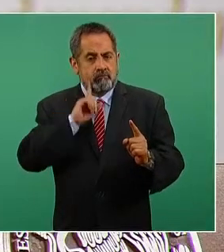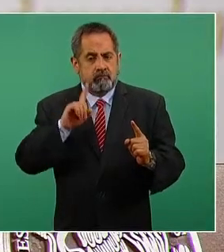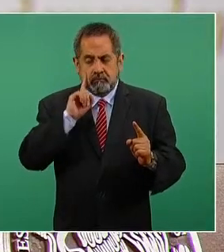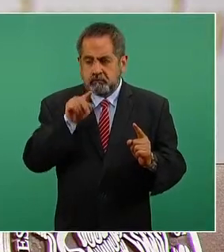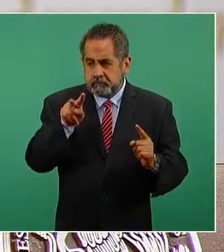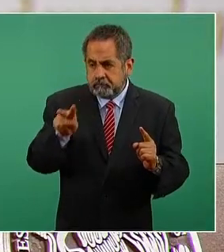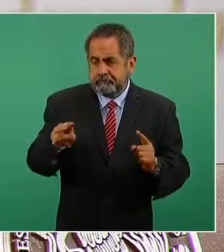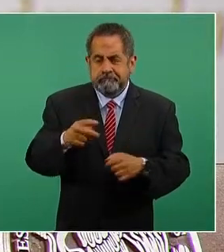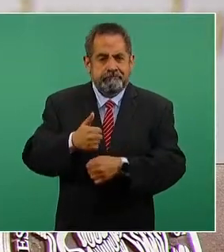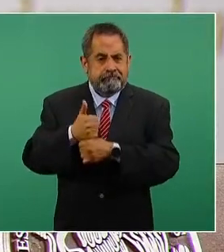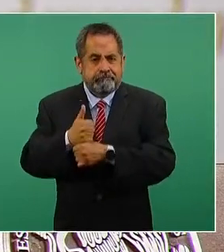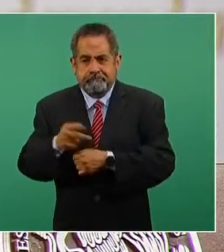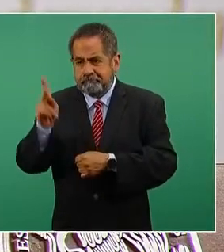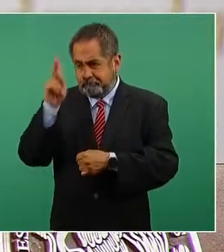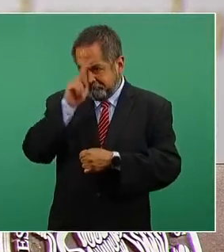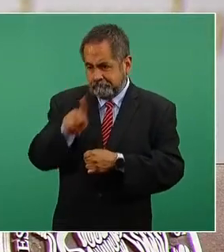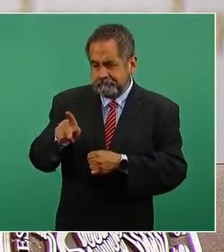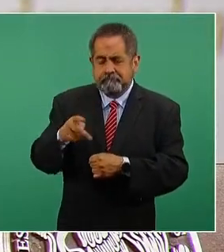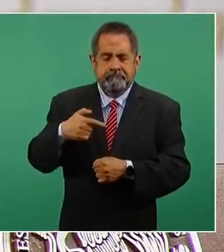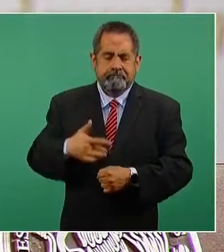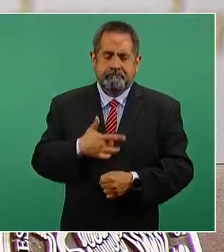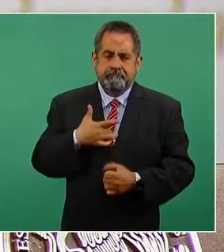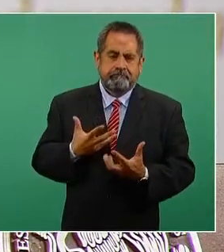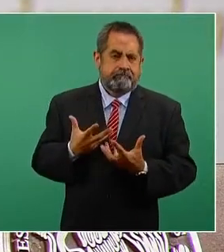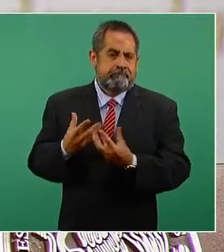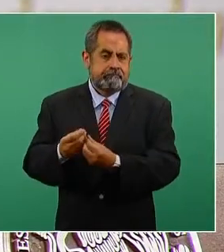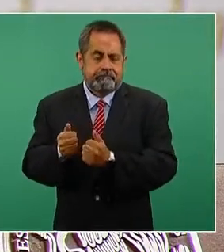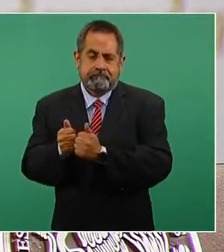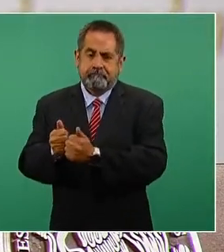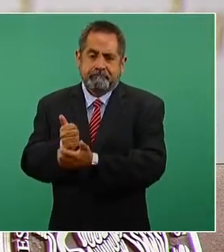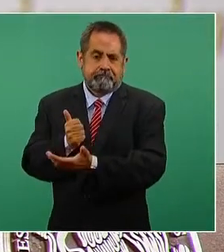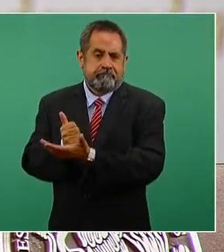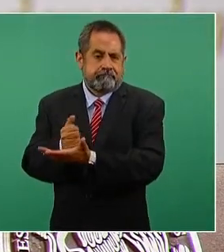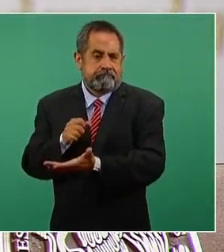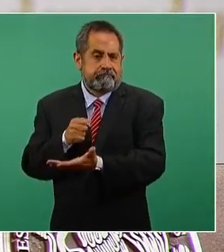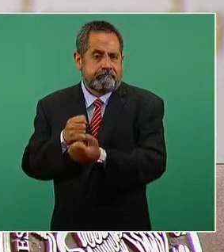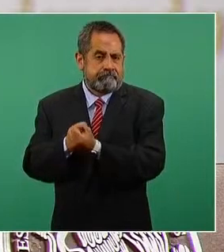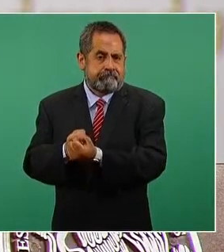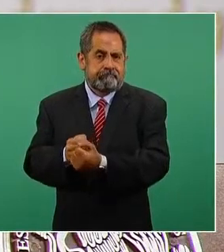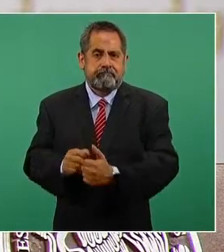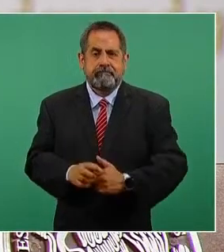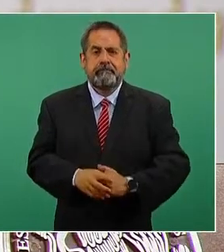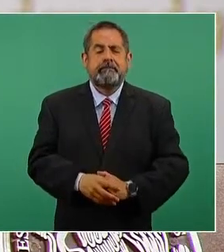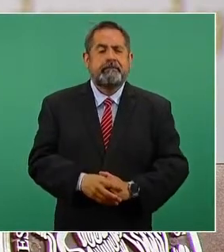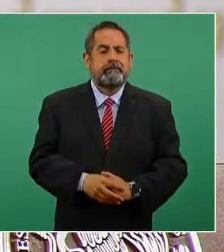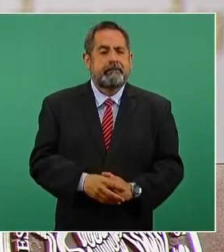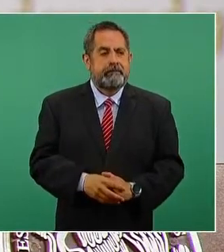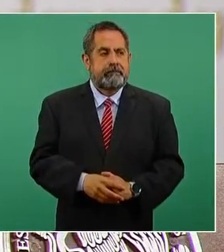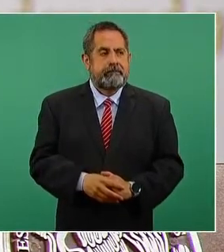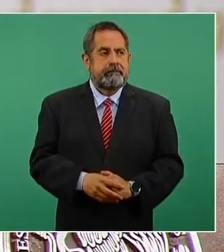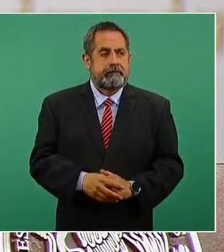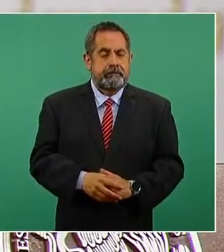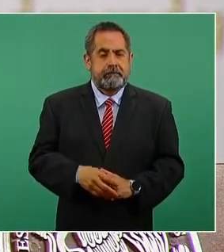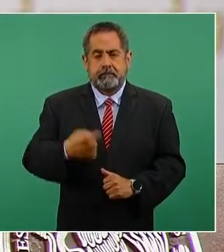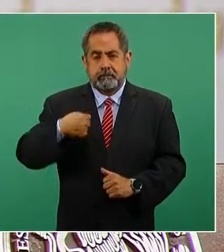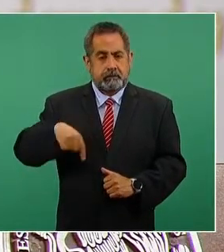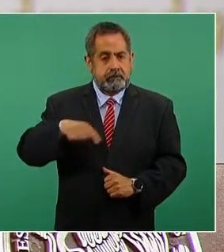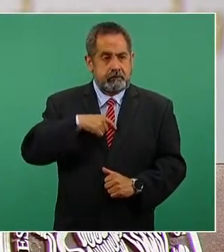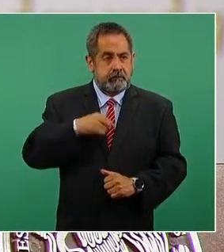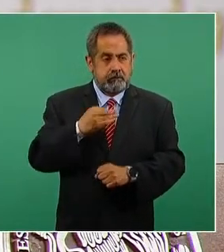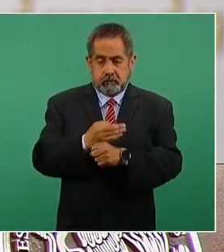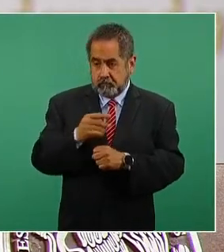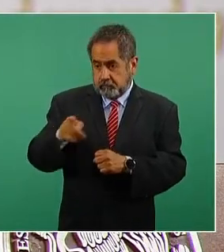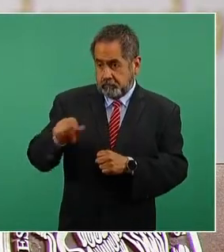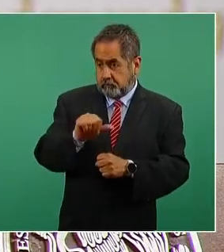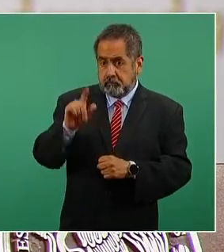visto afectadas por esta violencia. We stand with the women of all Estamos ages. Estamos con las